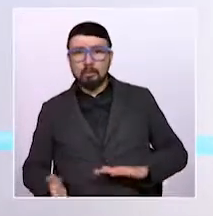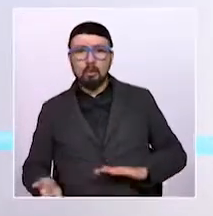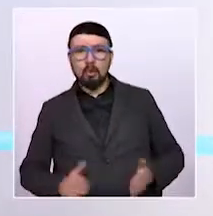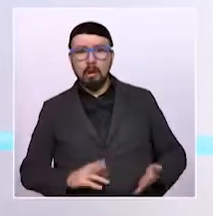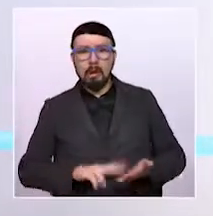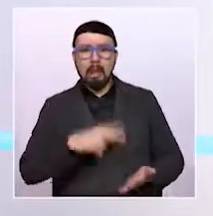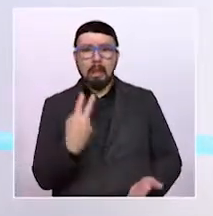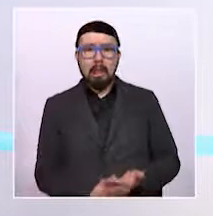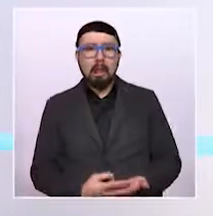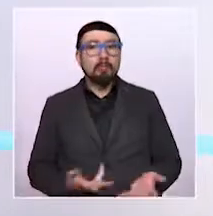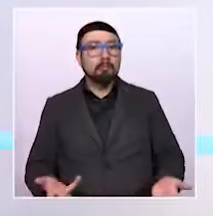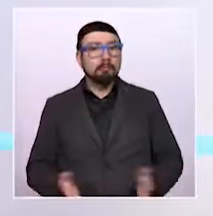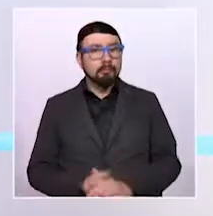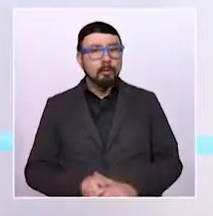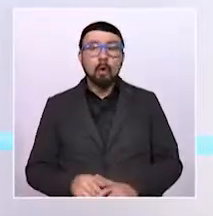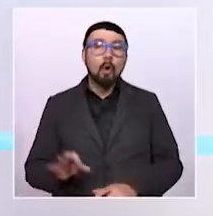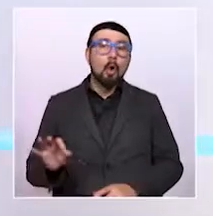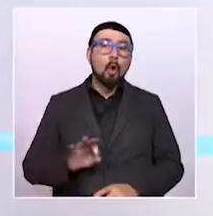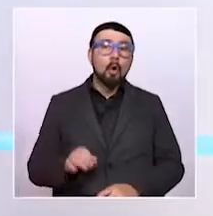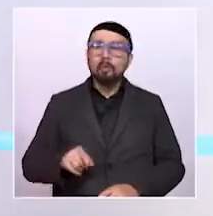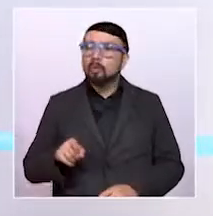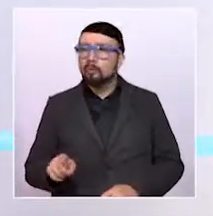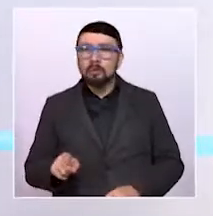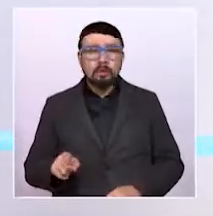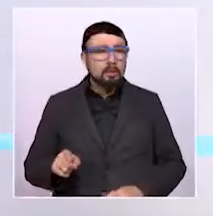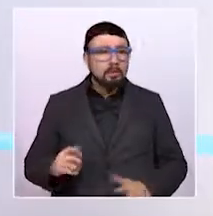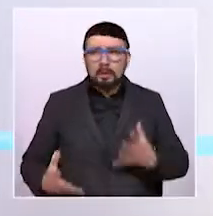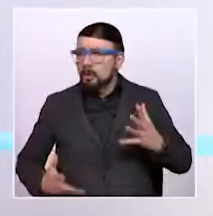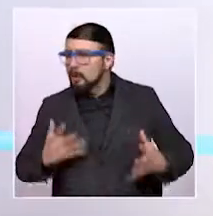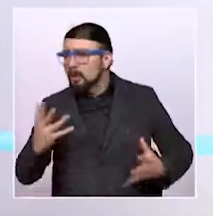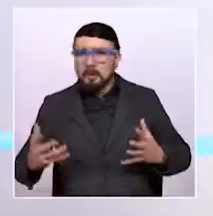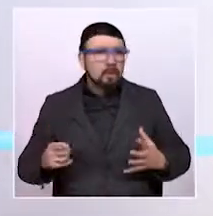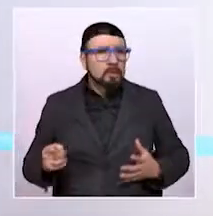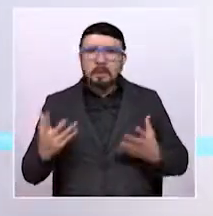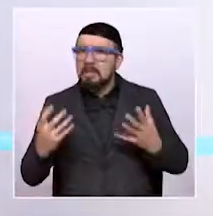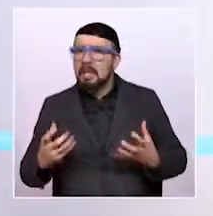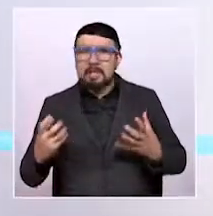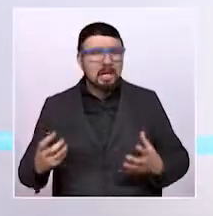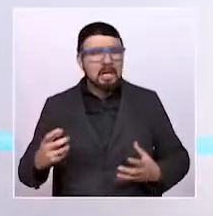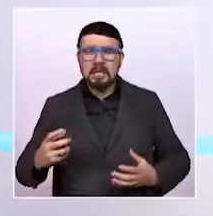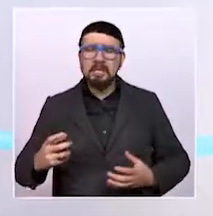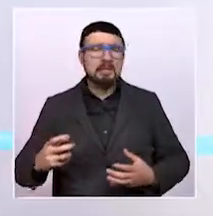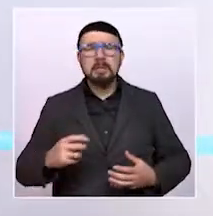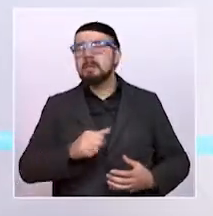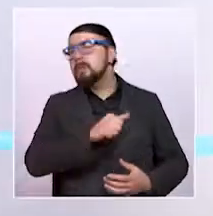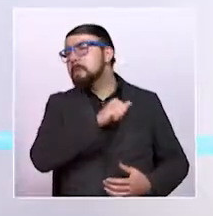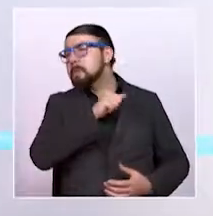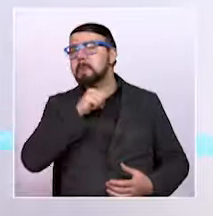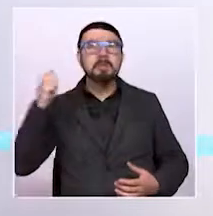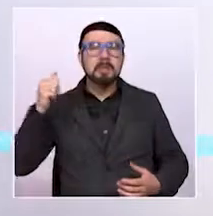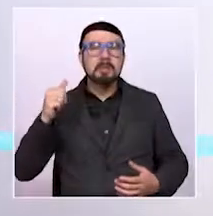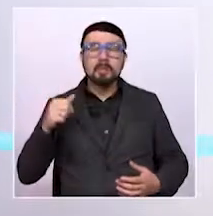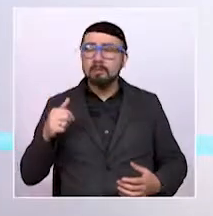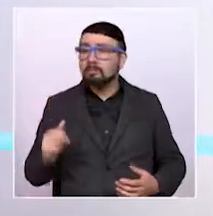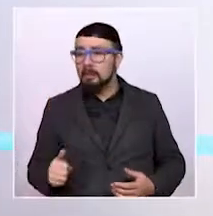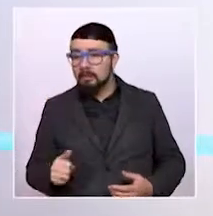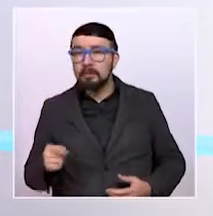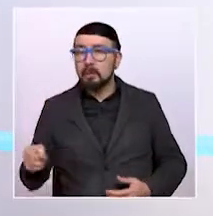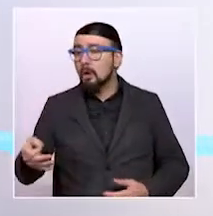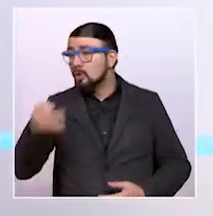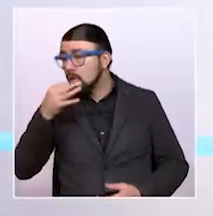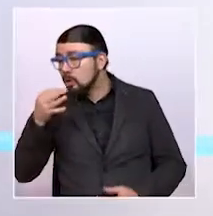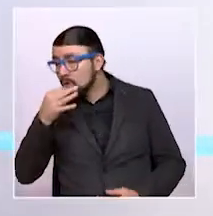convulsión o que tenga un ataque suicida durante su embarazo y la paciente termine suicidándose por haber suspendido sus